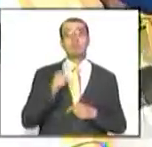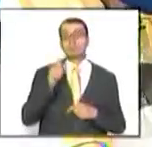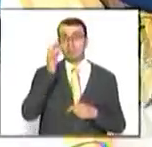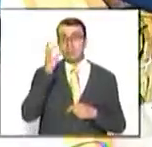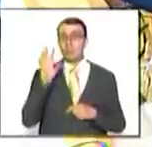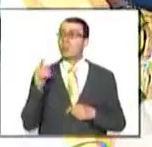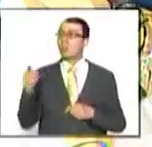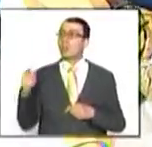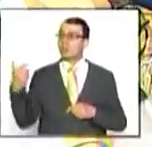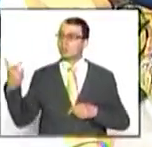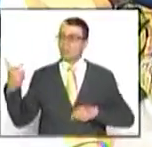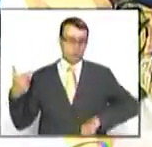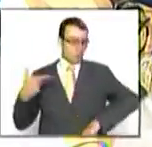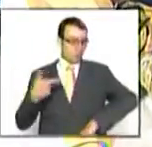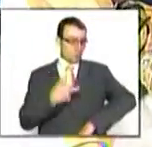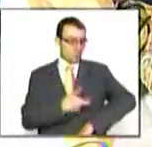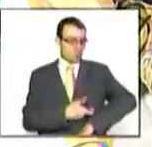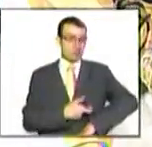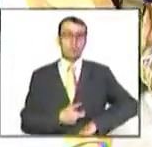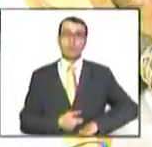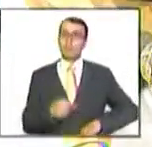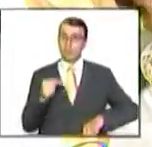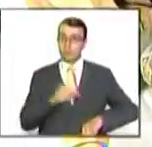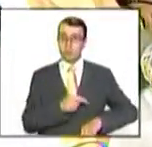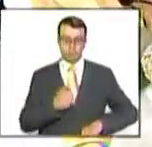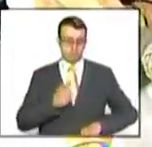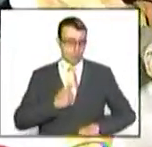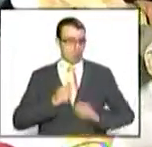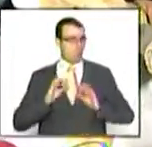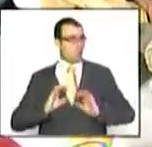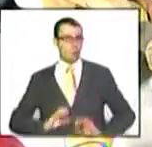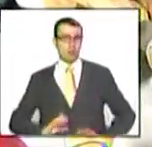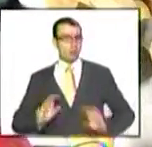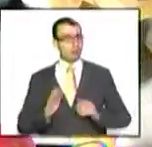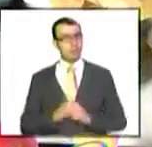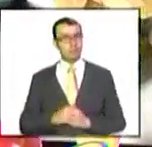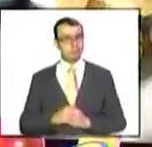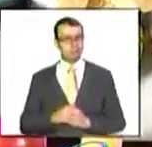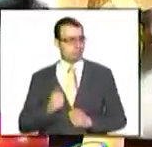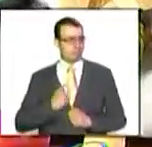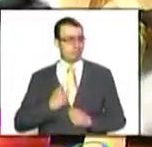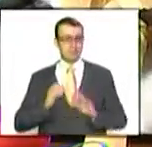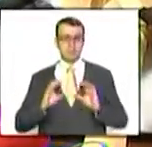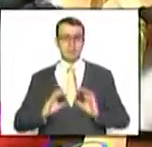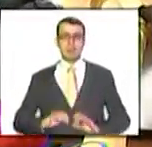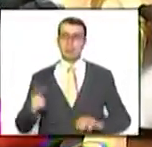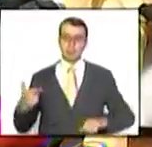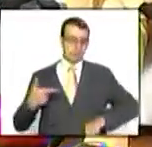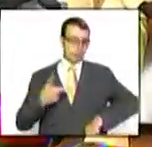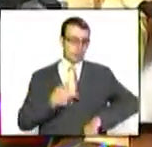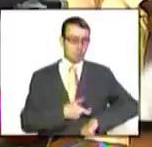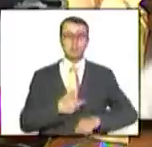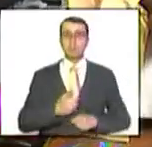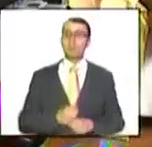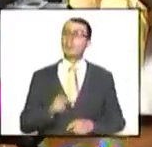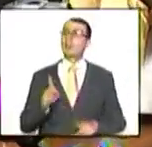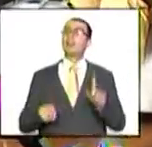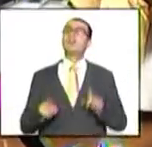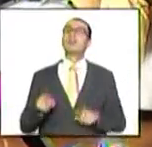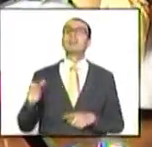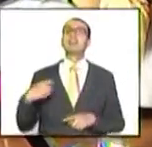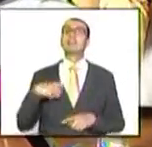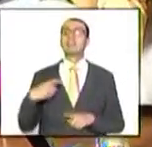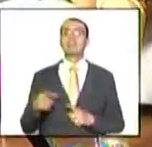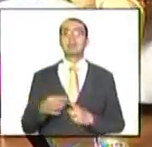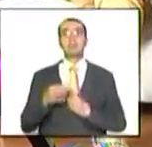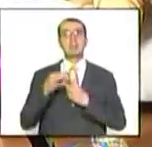esa jeringa fue producido por el propio cuerpo. Hay unas máquinas especiales, entonces, como está en la imagen, se